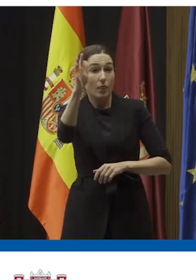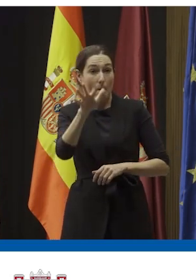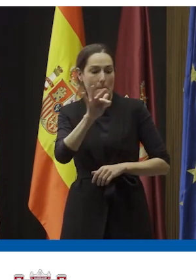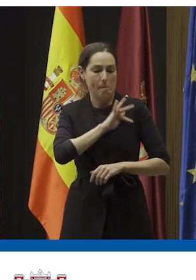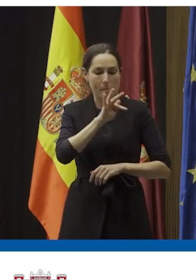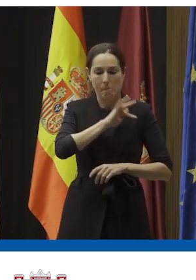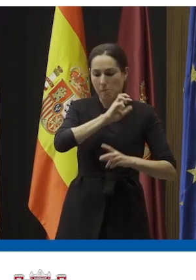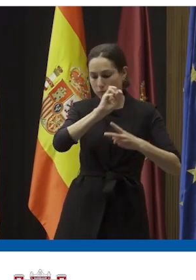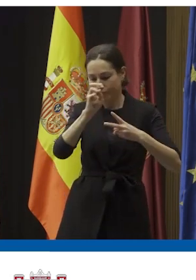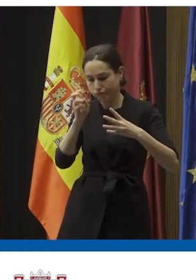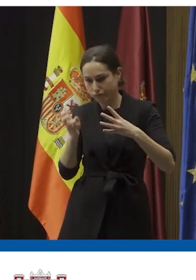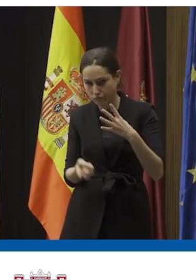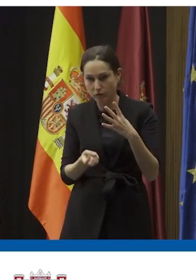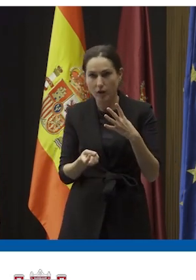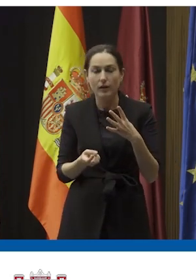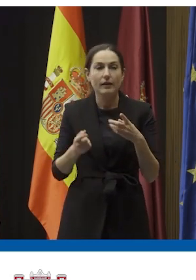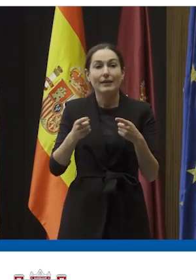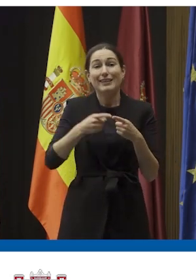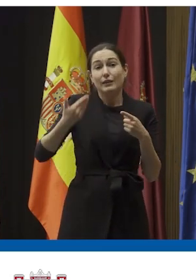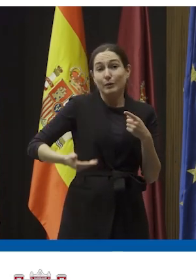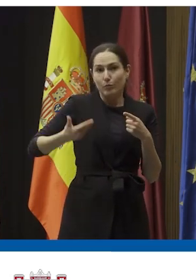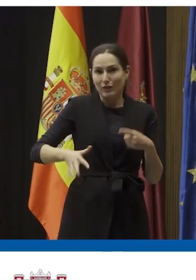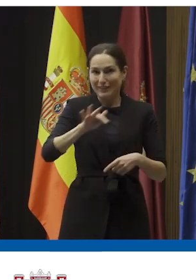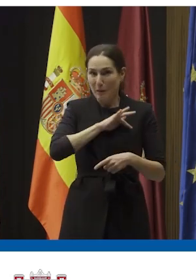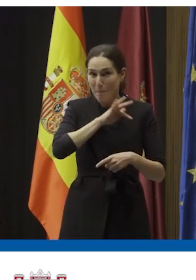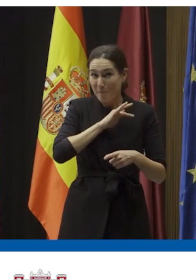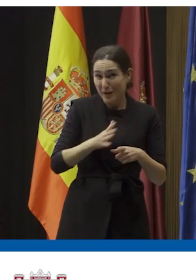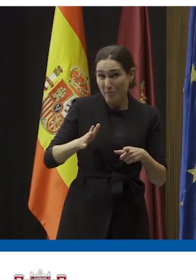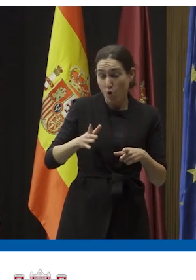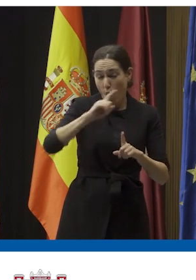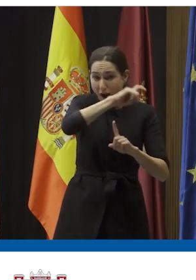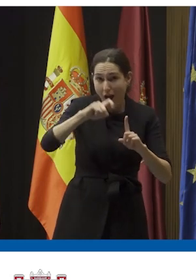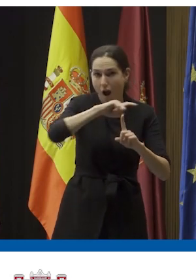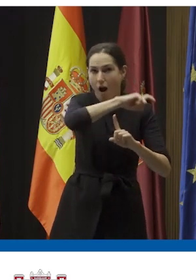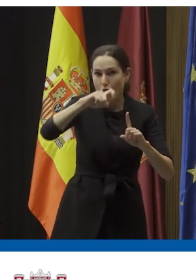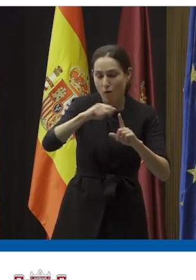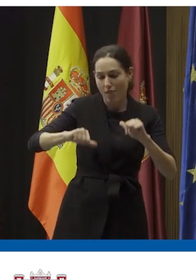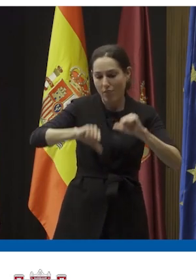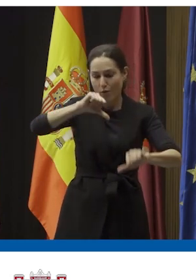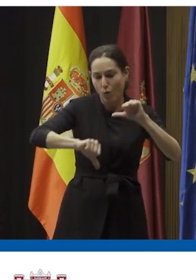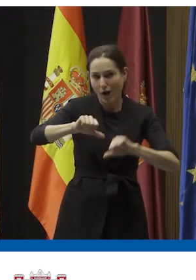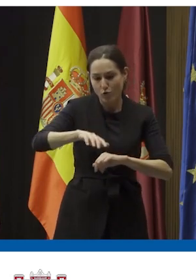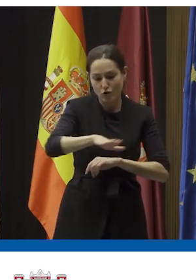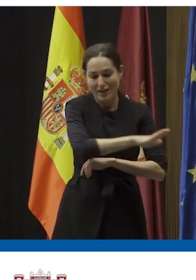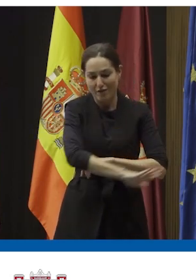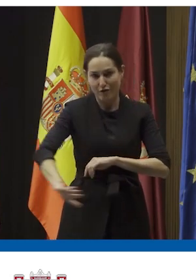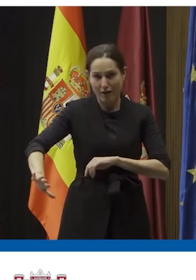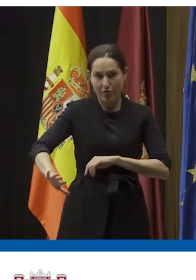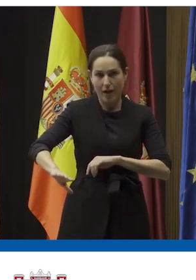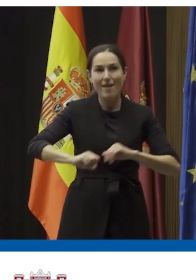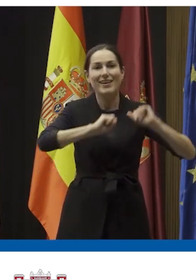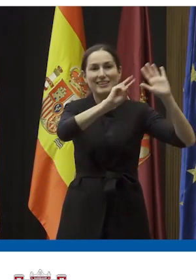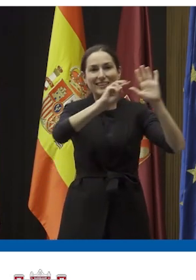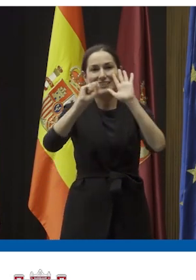reconocimientos. Destacamos el premio anual de la Asociación Española de Cirujanos de la Infancia en 1992, 1976, el